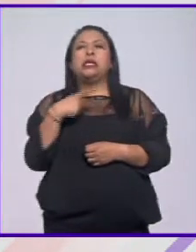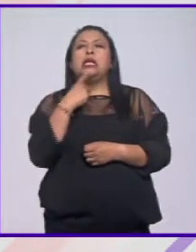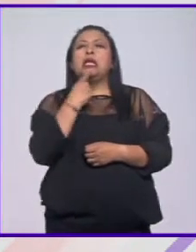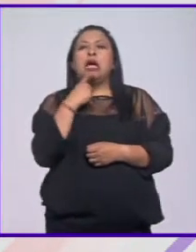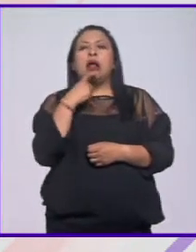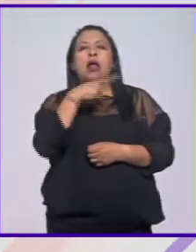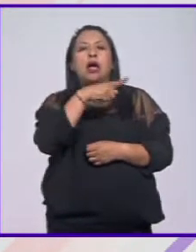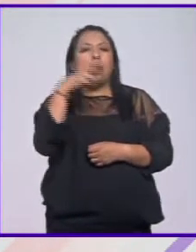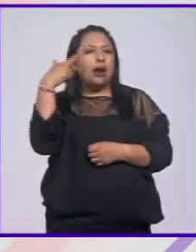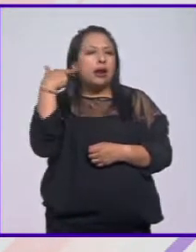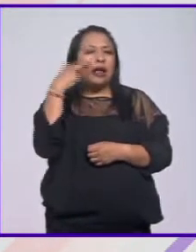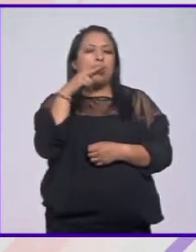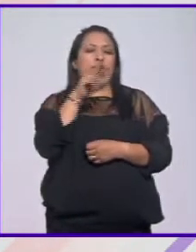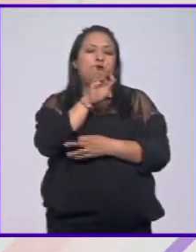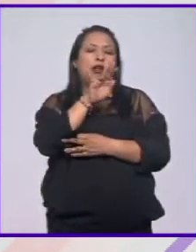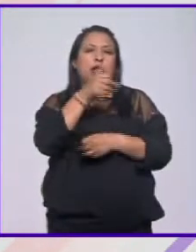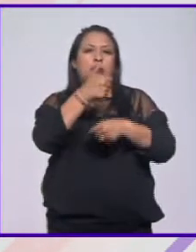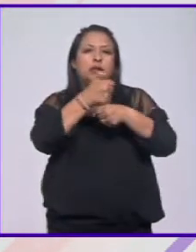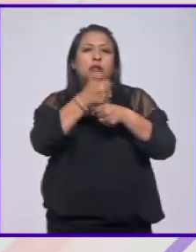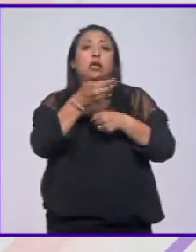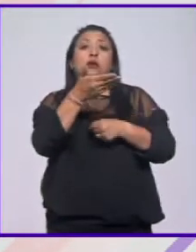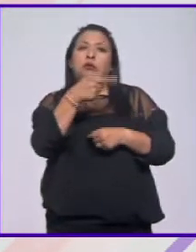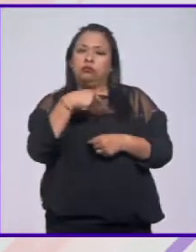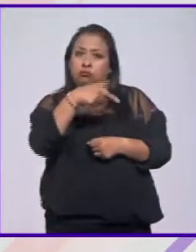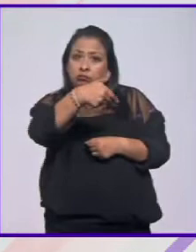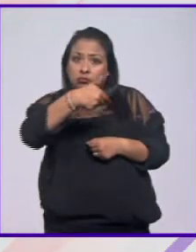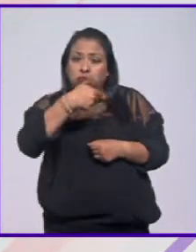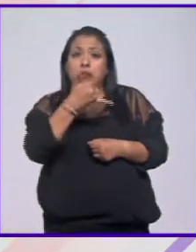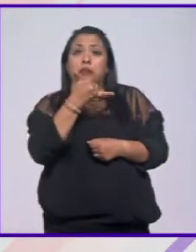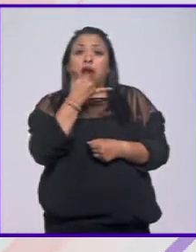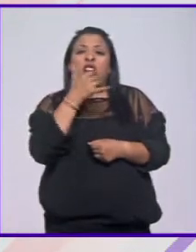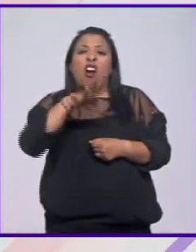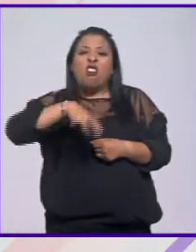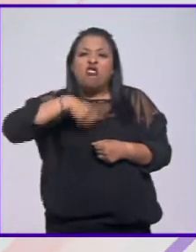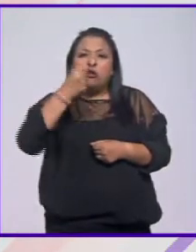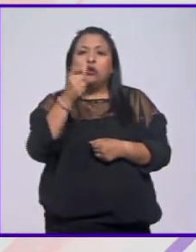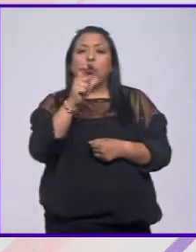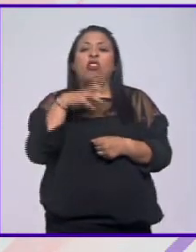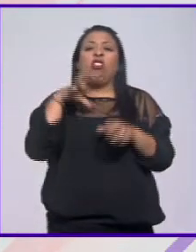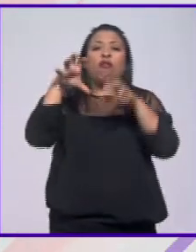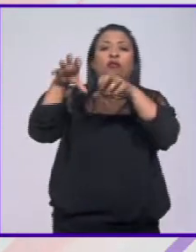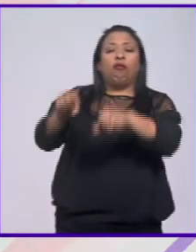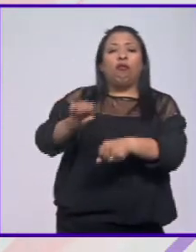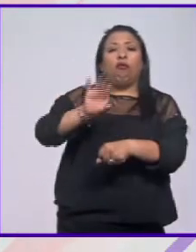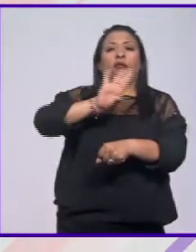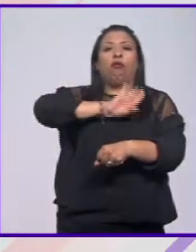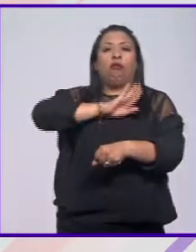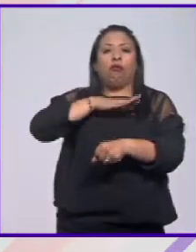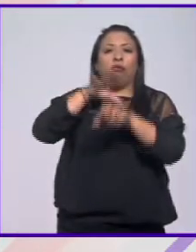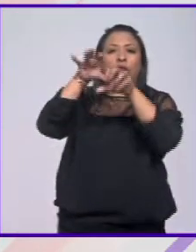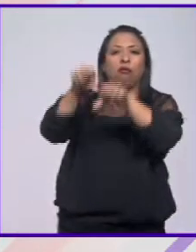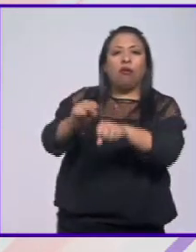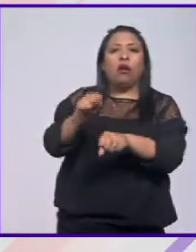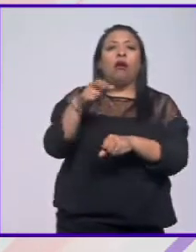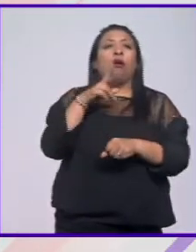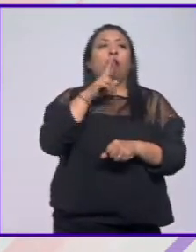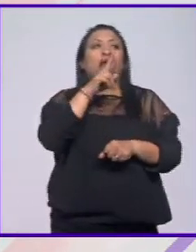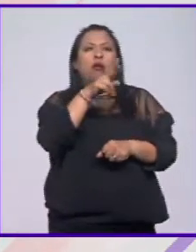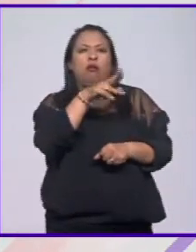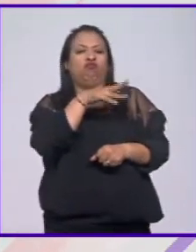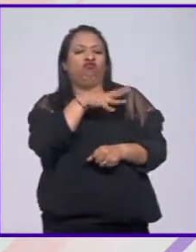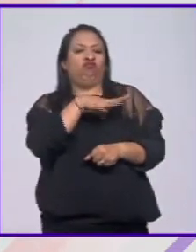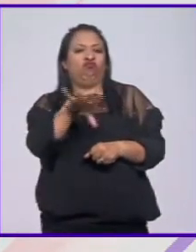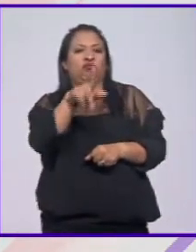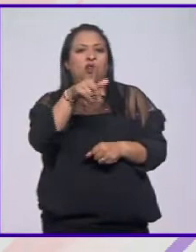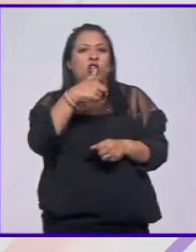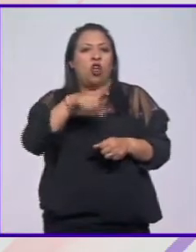Obrador al rey Felipe VI de pedir perdón por los abusos cometidos durante la conquista y la respuesta negativa del gobierno